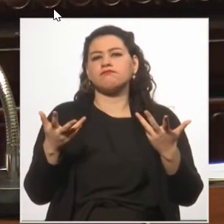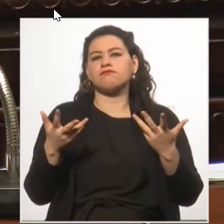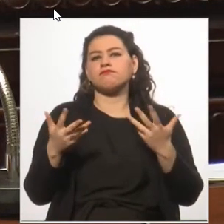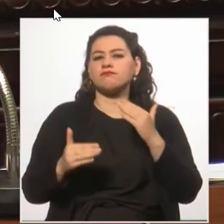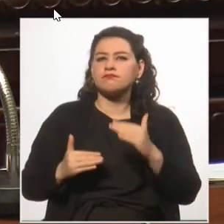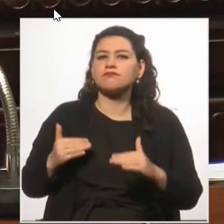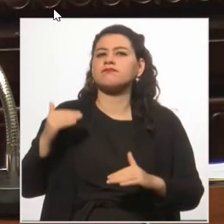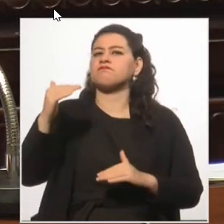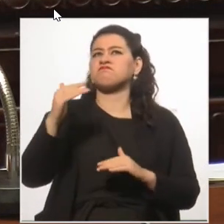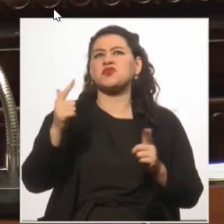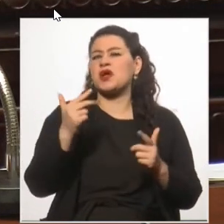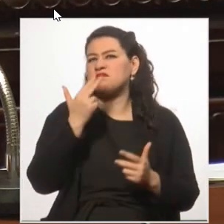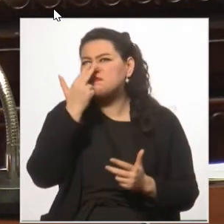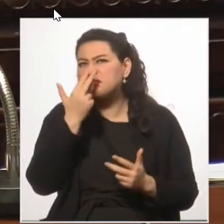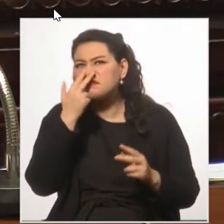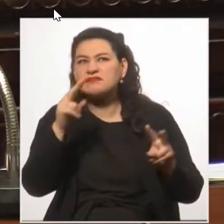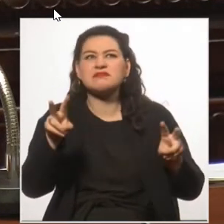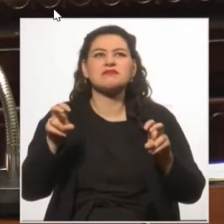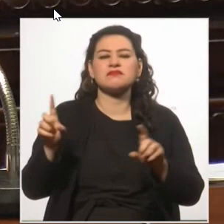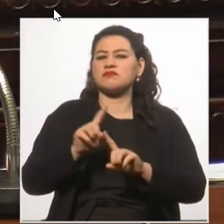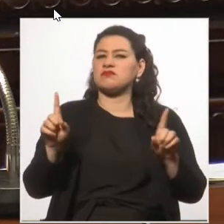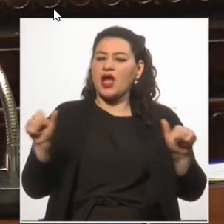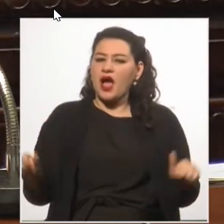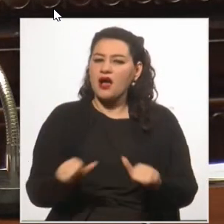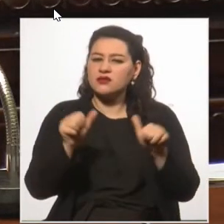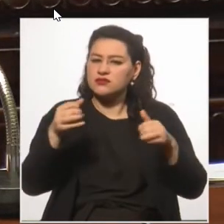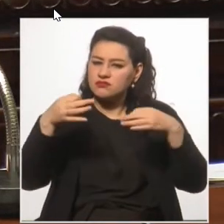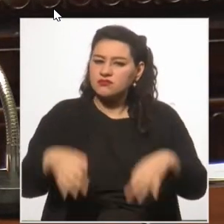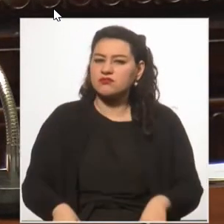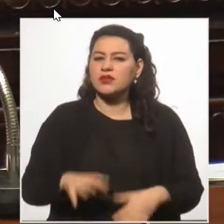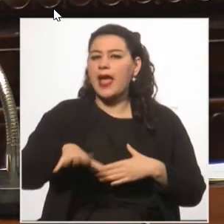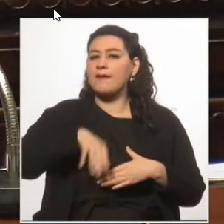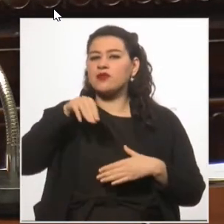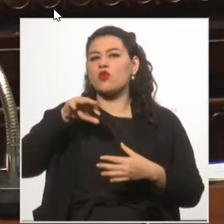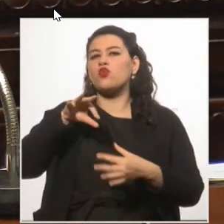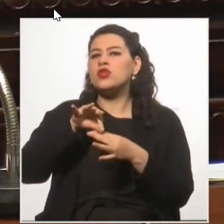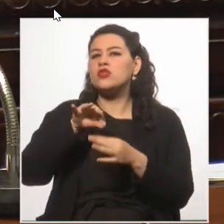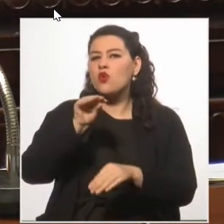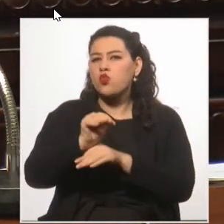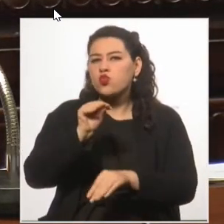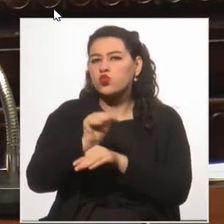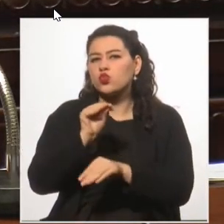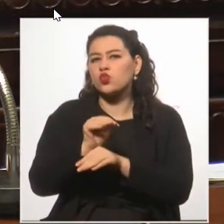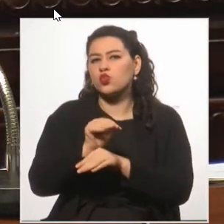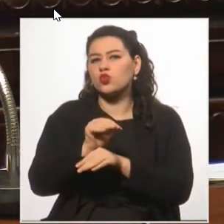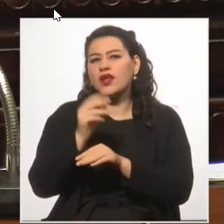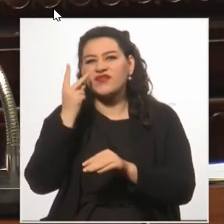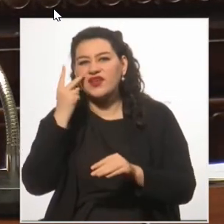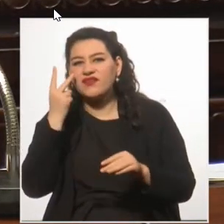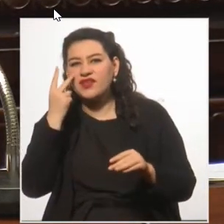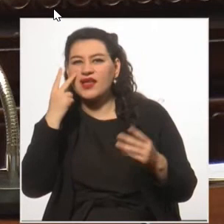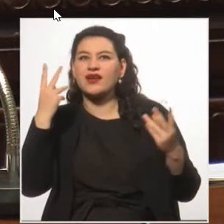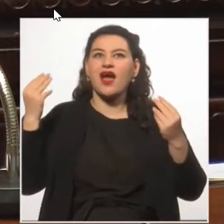alto y desinteresado en la acción, la espiritualidad de la cultura, la vivacidad y la gracia